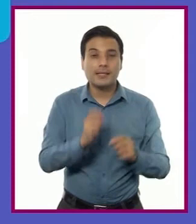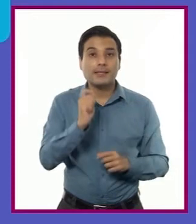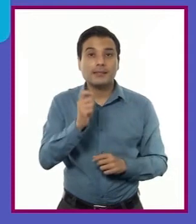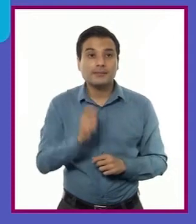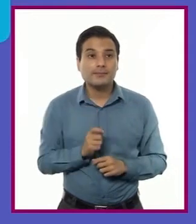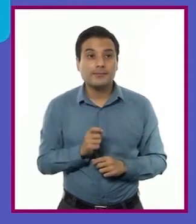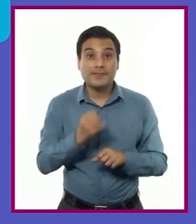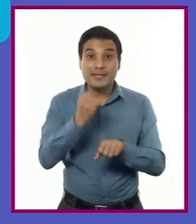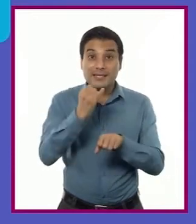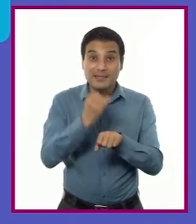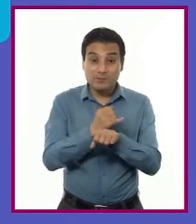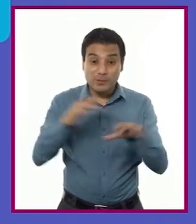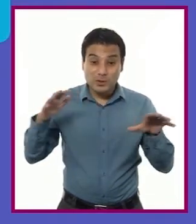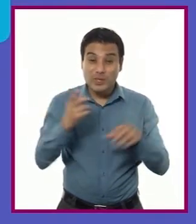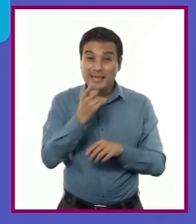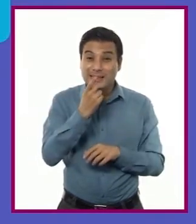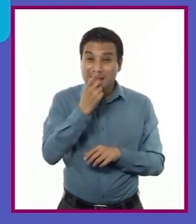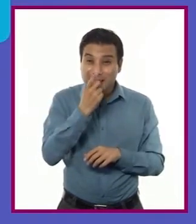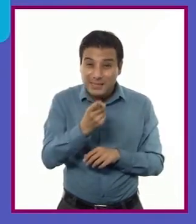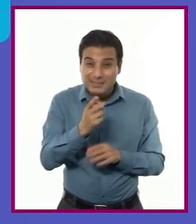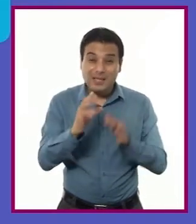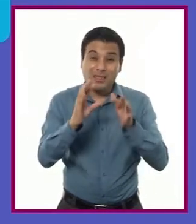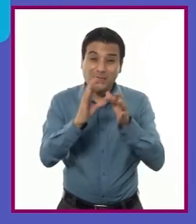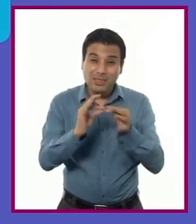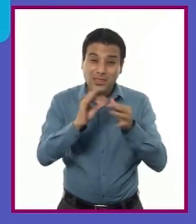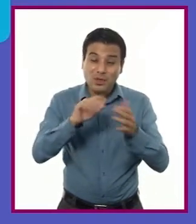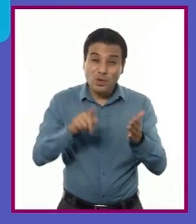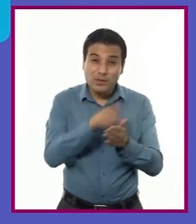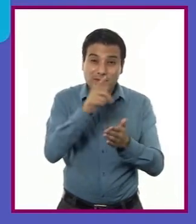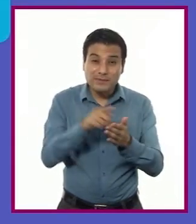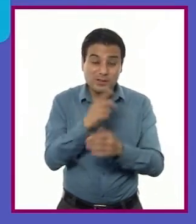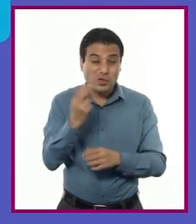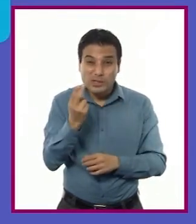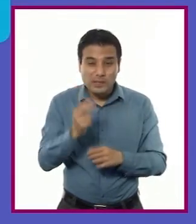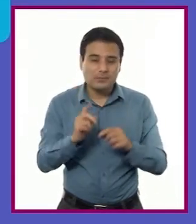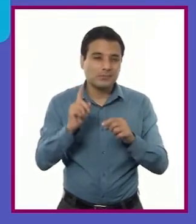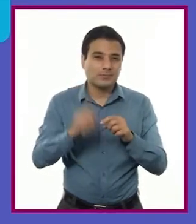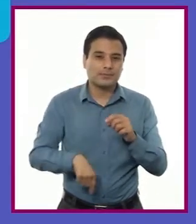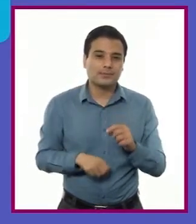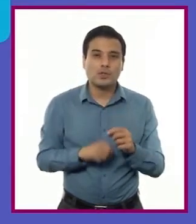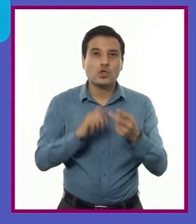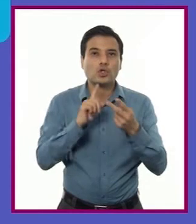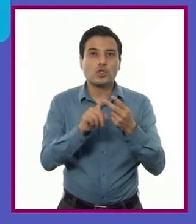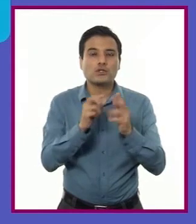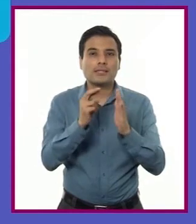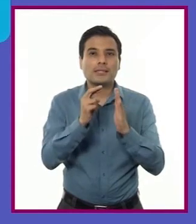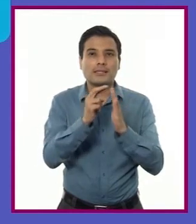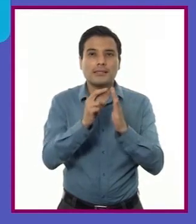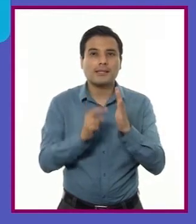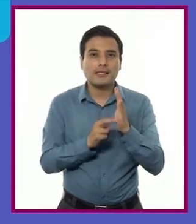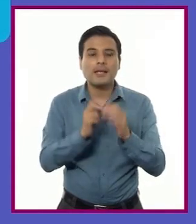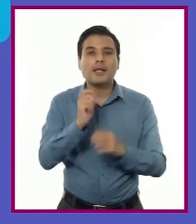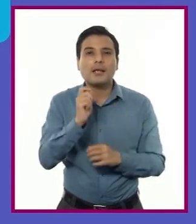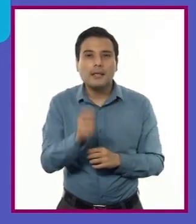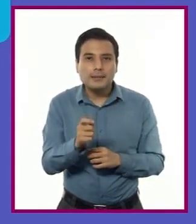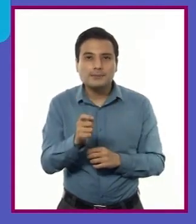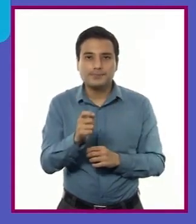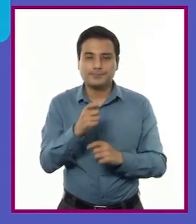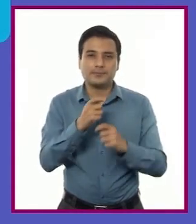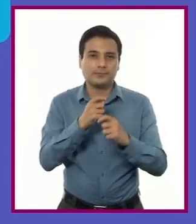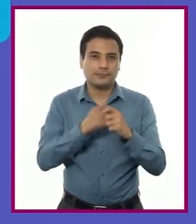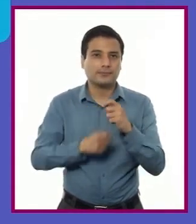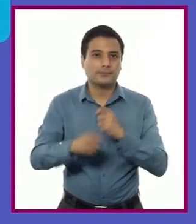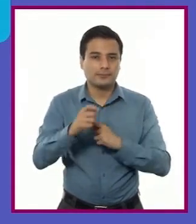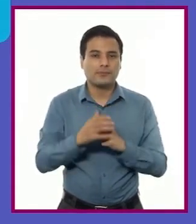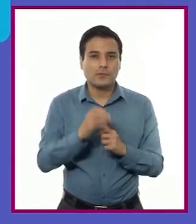se repite y es superficial. 2. Regla de sustitución. Aquí vamos a integrar conjuntos de conceptos